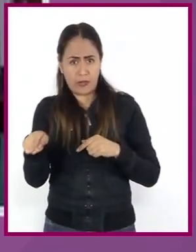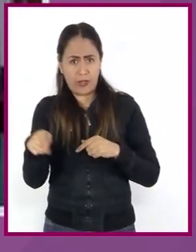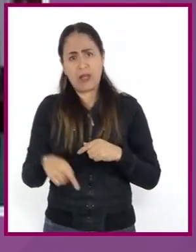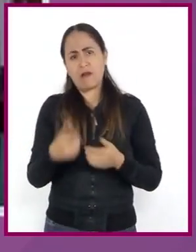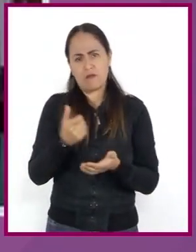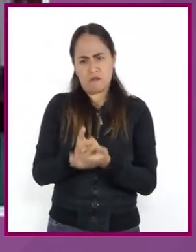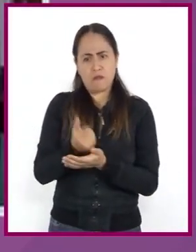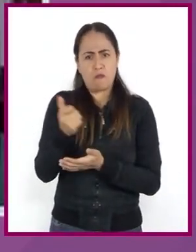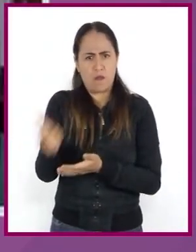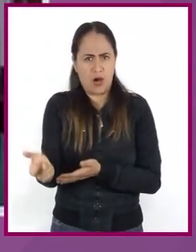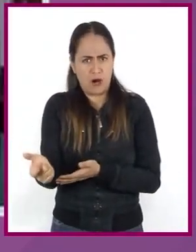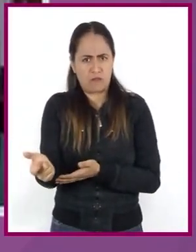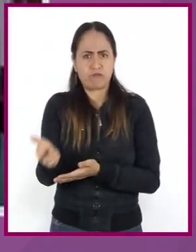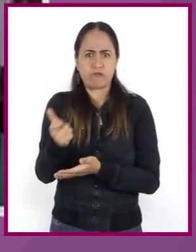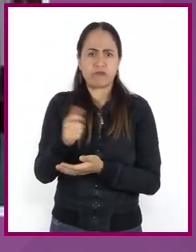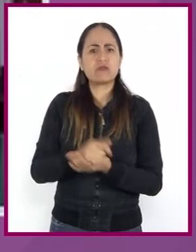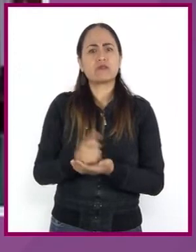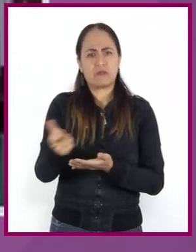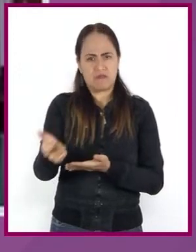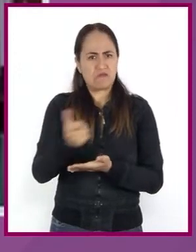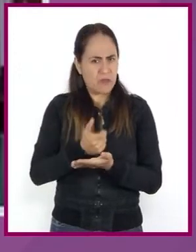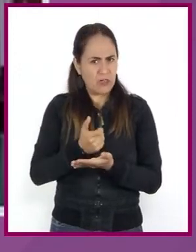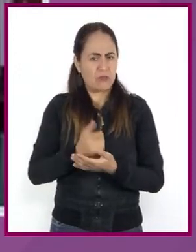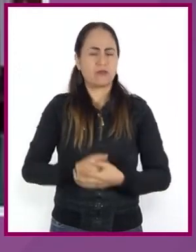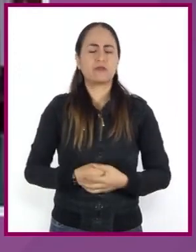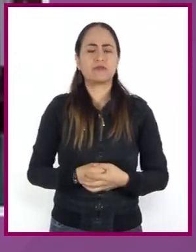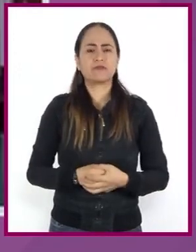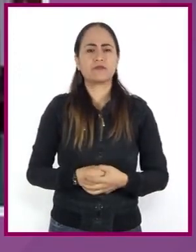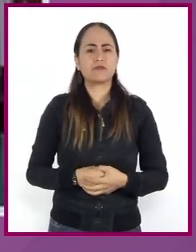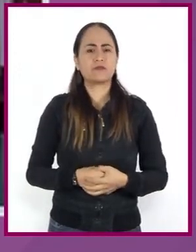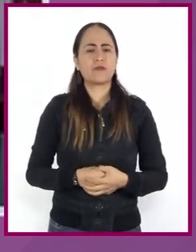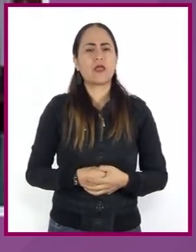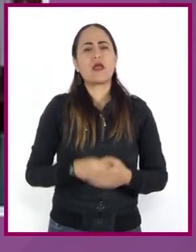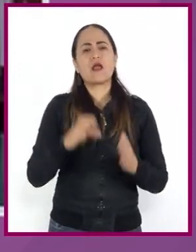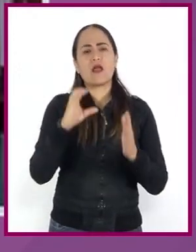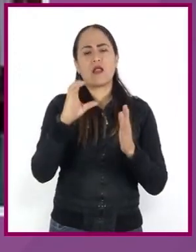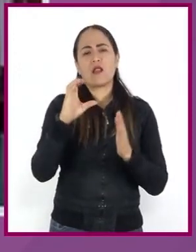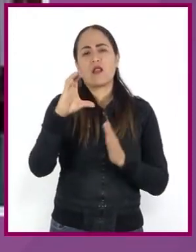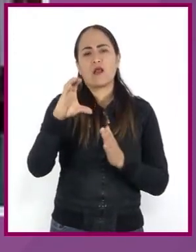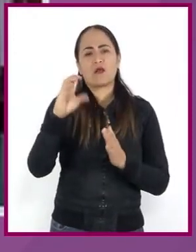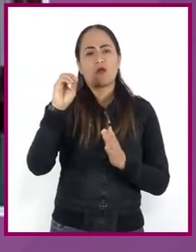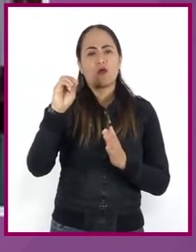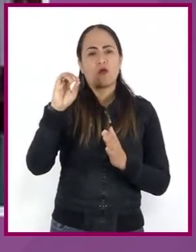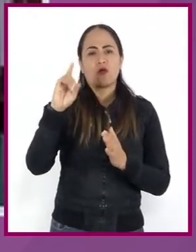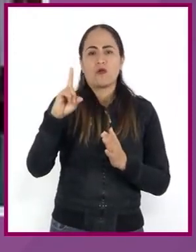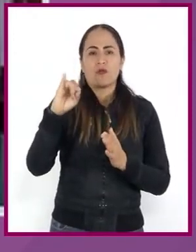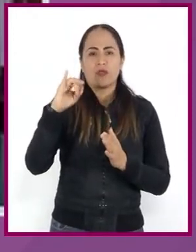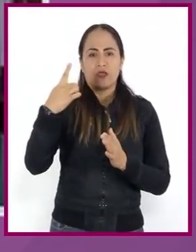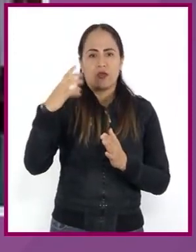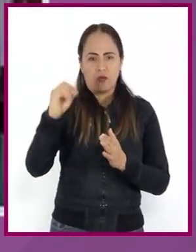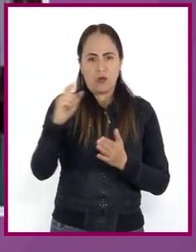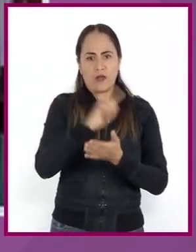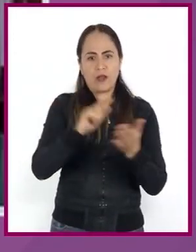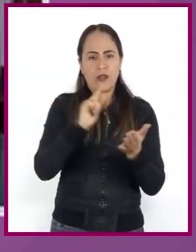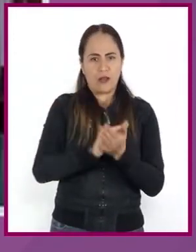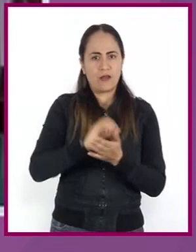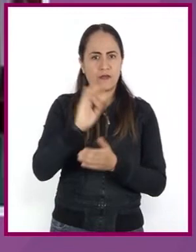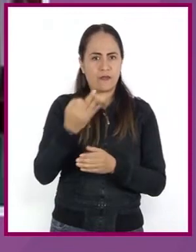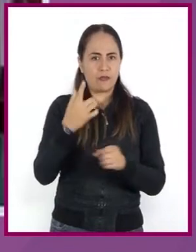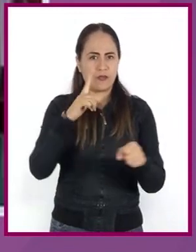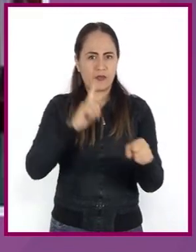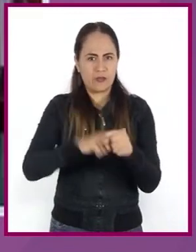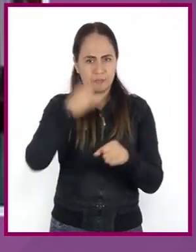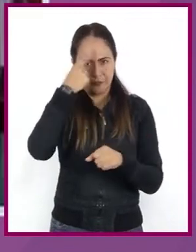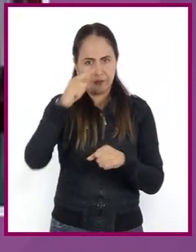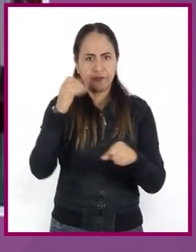pago. Y se fundamenta tanto en el Código Civil Federal y la Ley Federal de Protección al